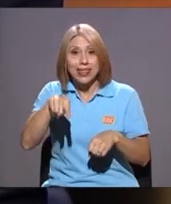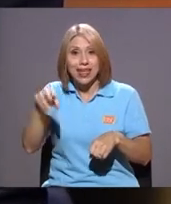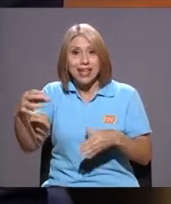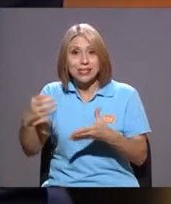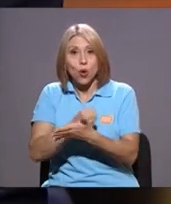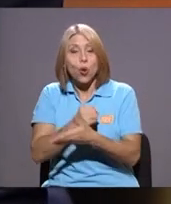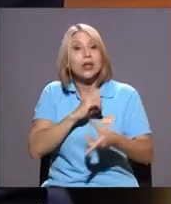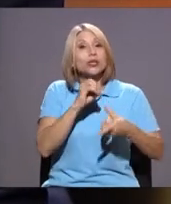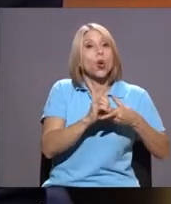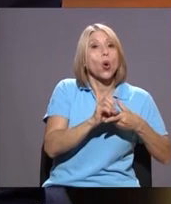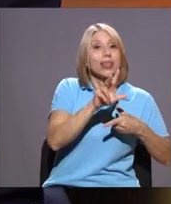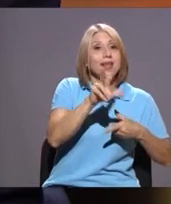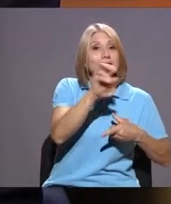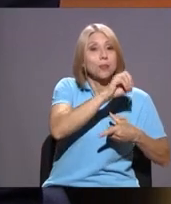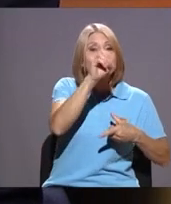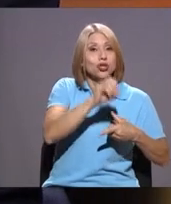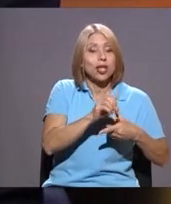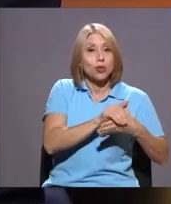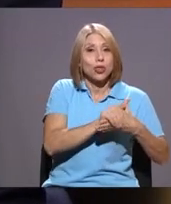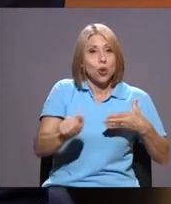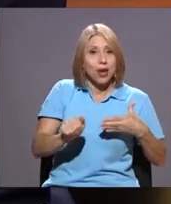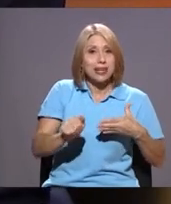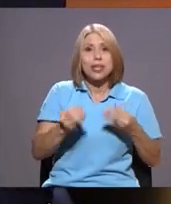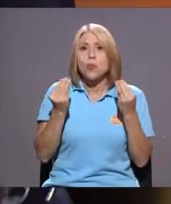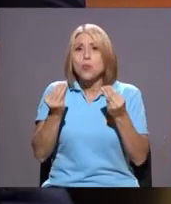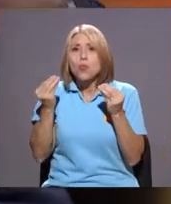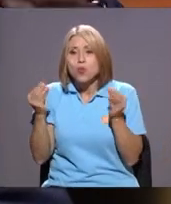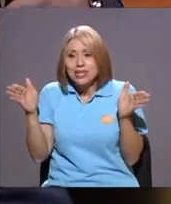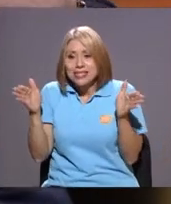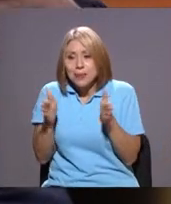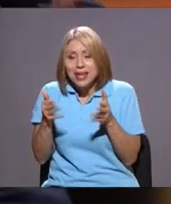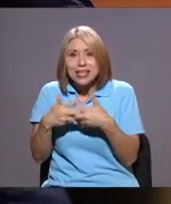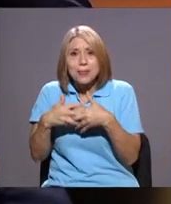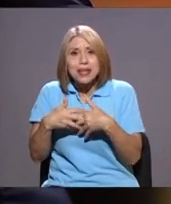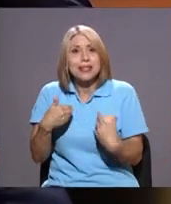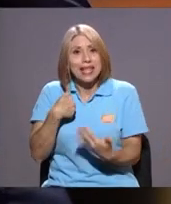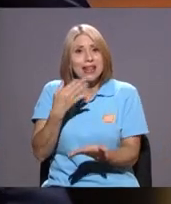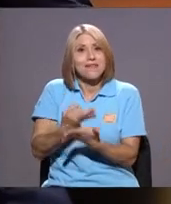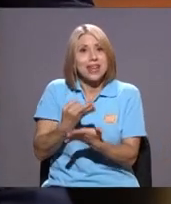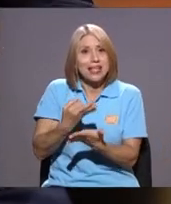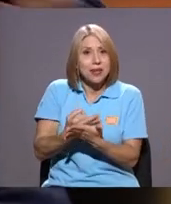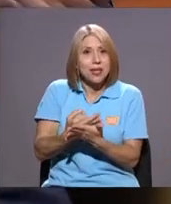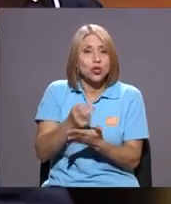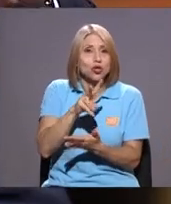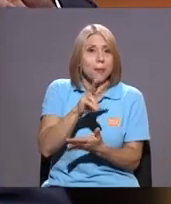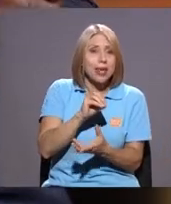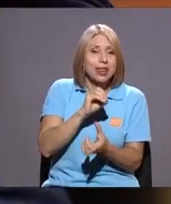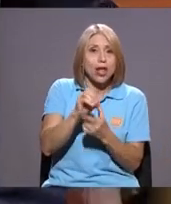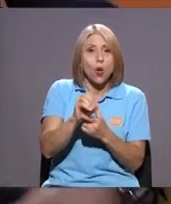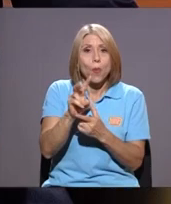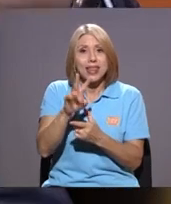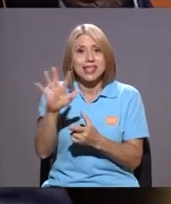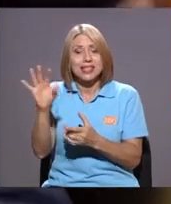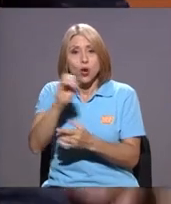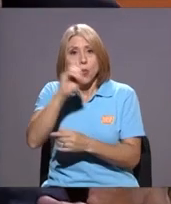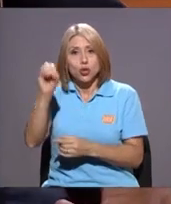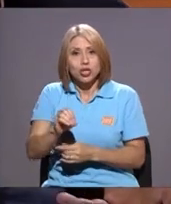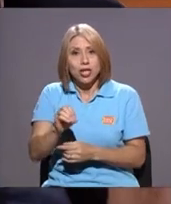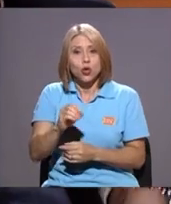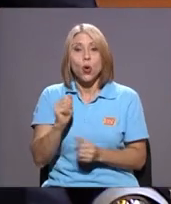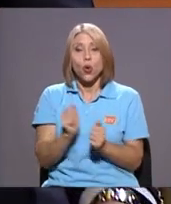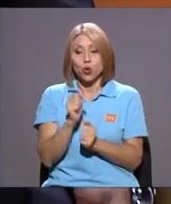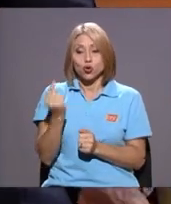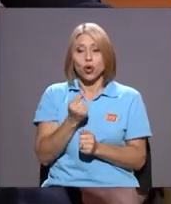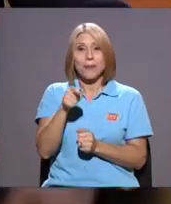cuando muchas de las mipymes de este país tienen financiamientos al 20 25 por ciento ya con sólo esa sustitución de